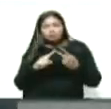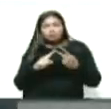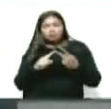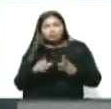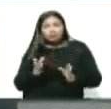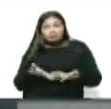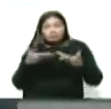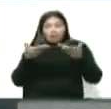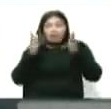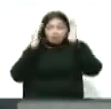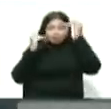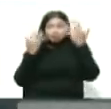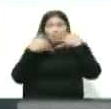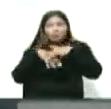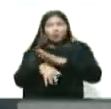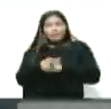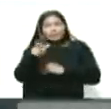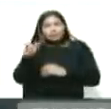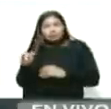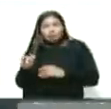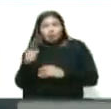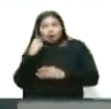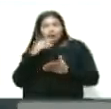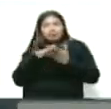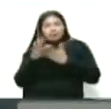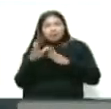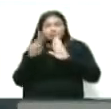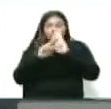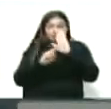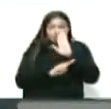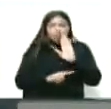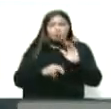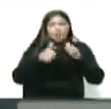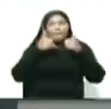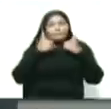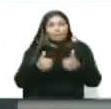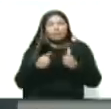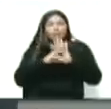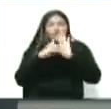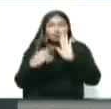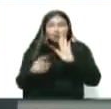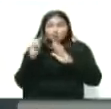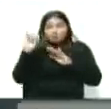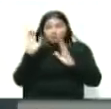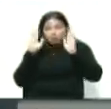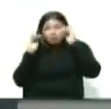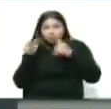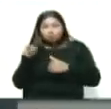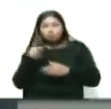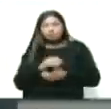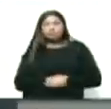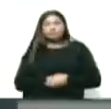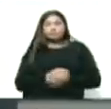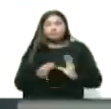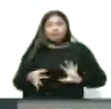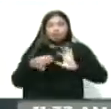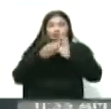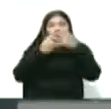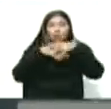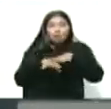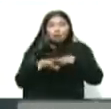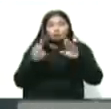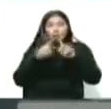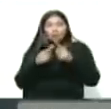brindar atención integral a las víctimas de delitos garantizando el cumplimiento de los derechos que le asisten, articular con las entidades,